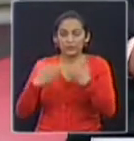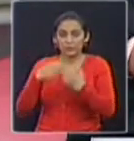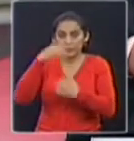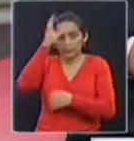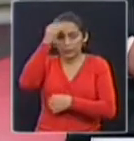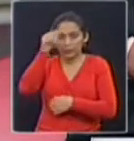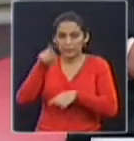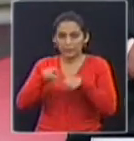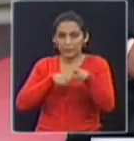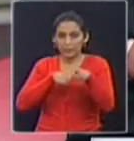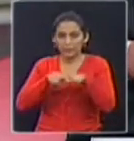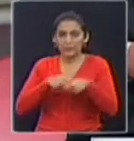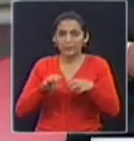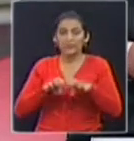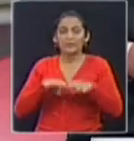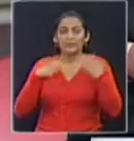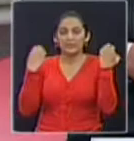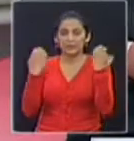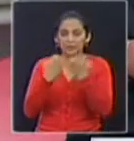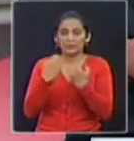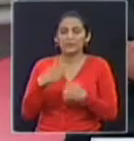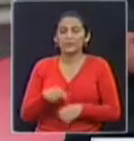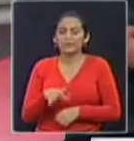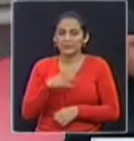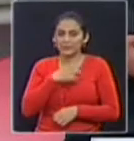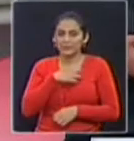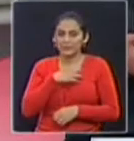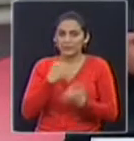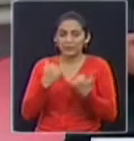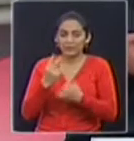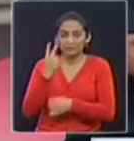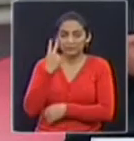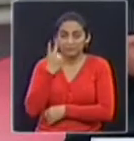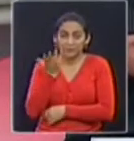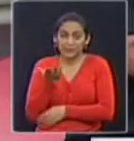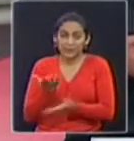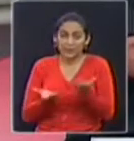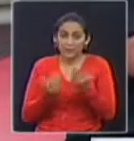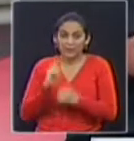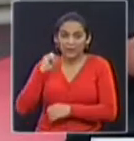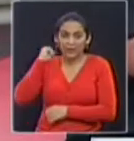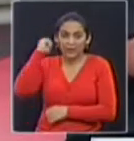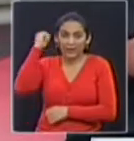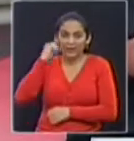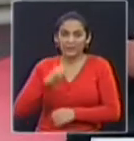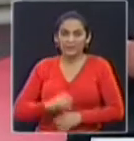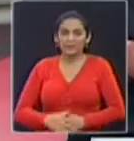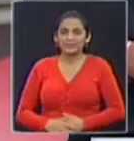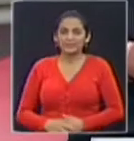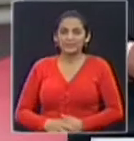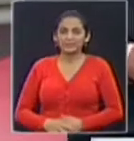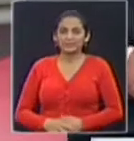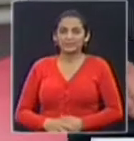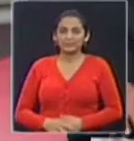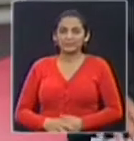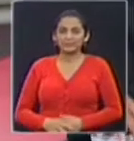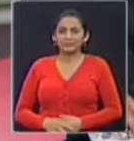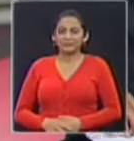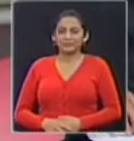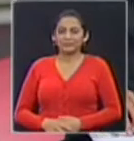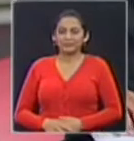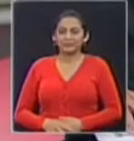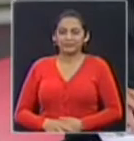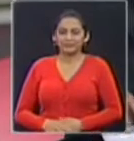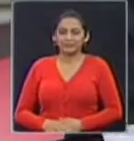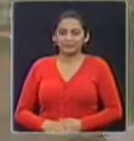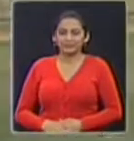cancha del Monumental. El equipo de Guillermo Almada espera reencontrarse con la victoria. Jonathan Alves a disposición del estratega uruguayo. Amarillo como el